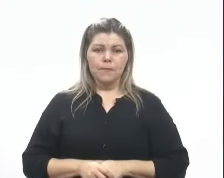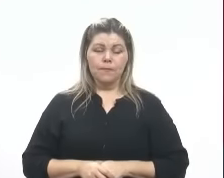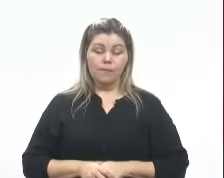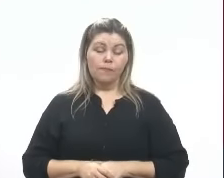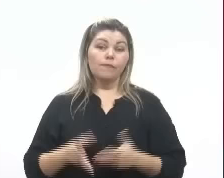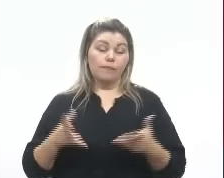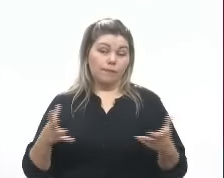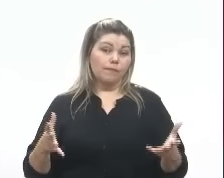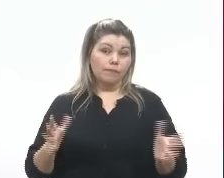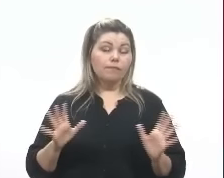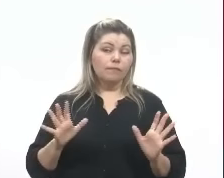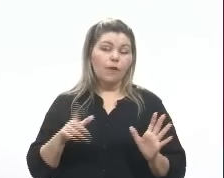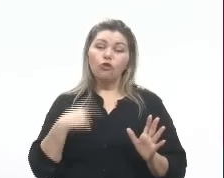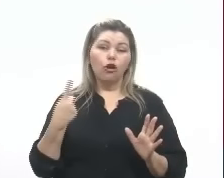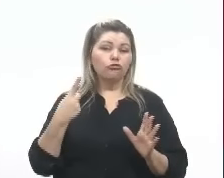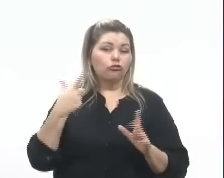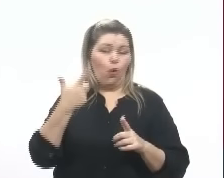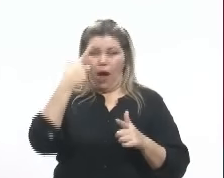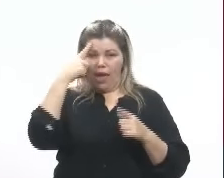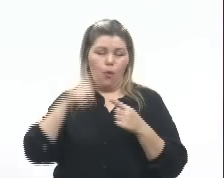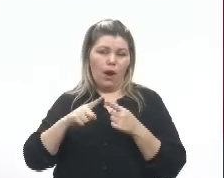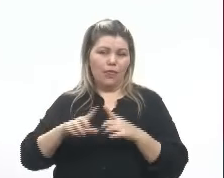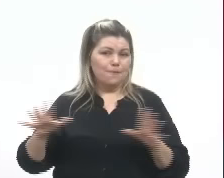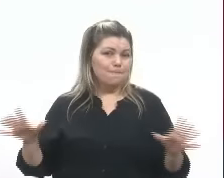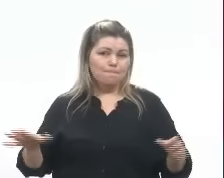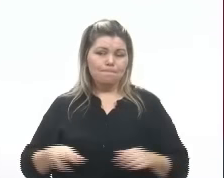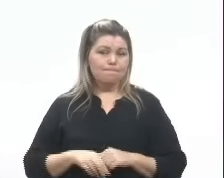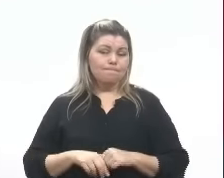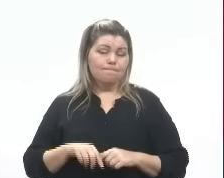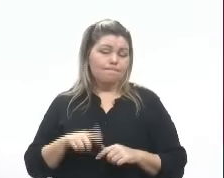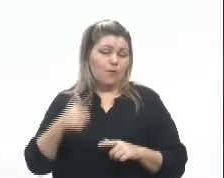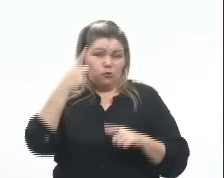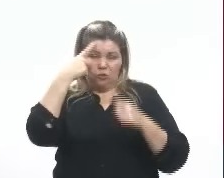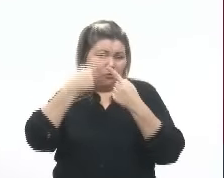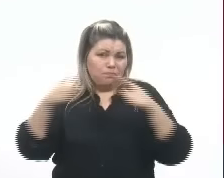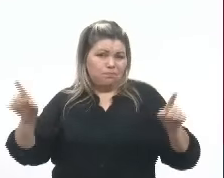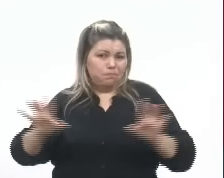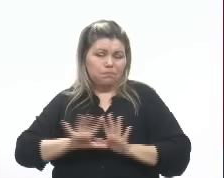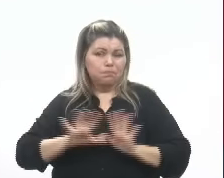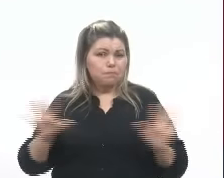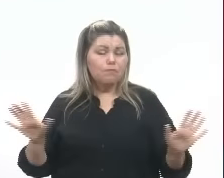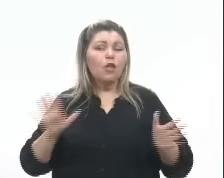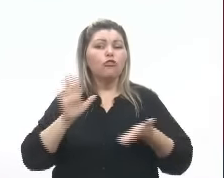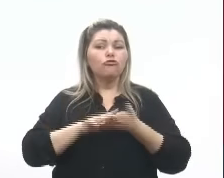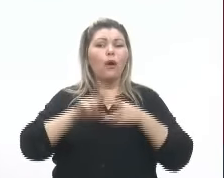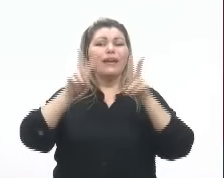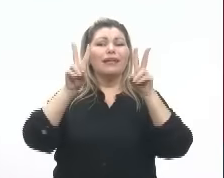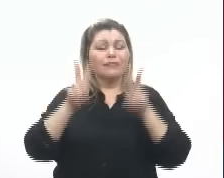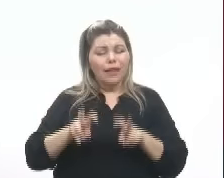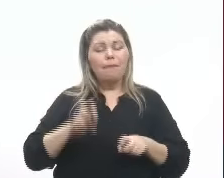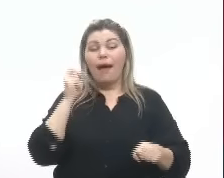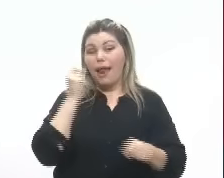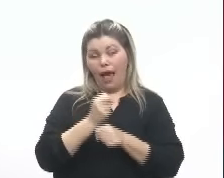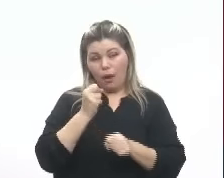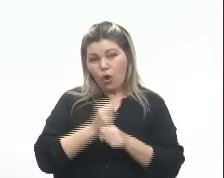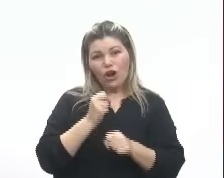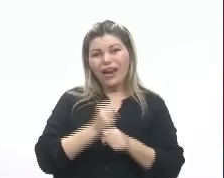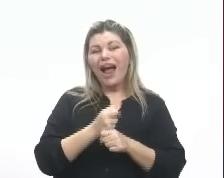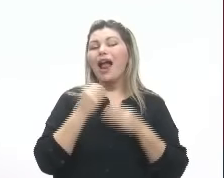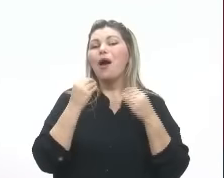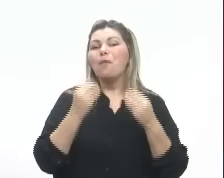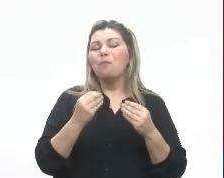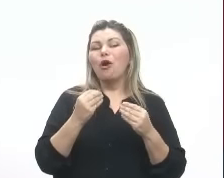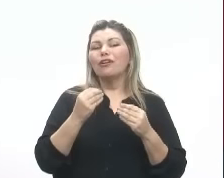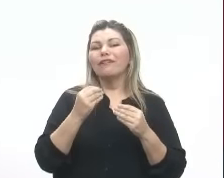Bueno, no estamos de acuerdo con eso. No estamos de acuerdo con el tema laboral porque desconoce el 14 bis de